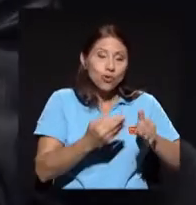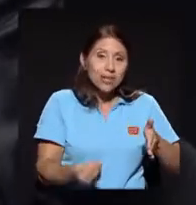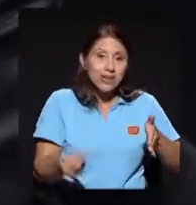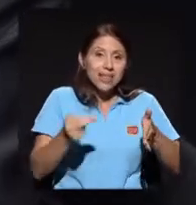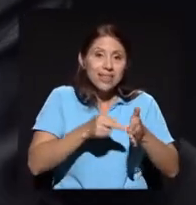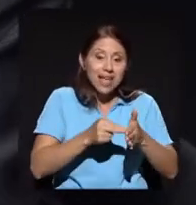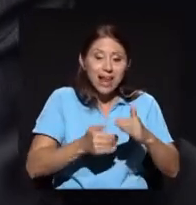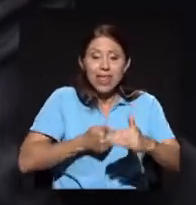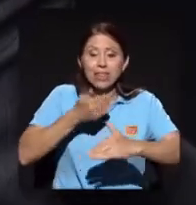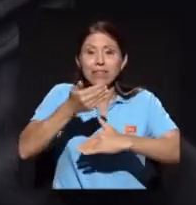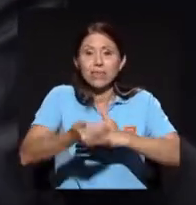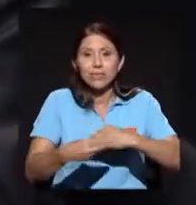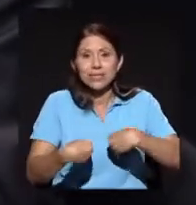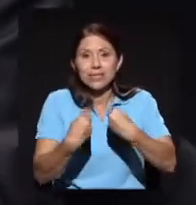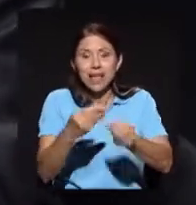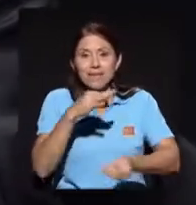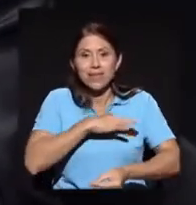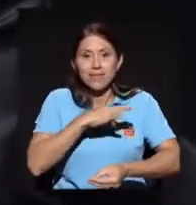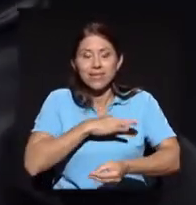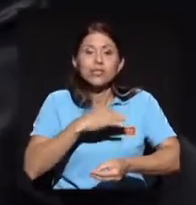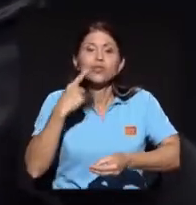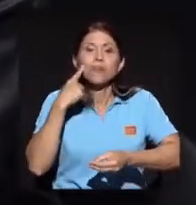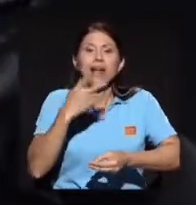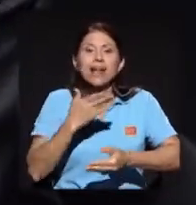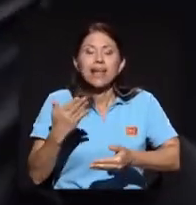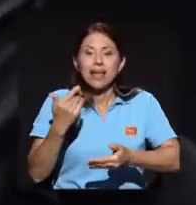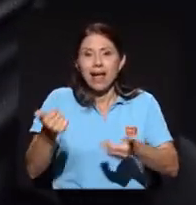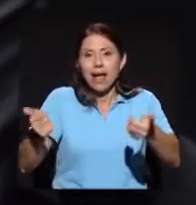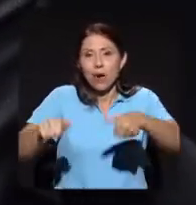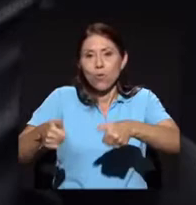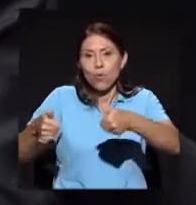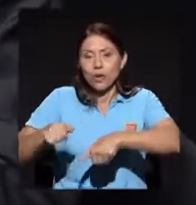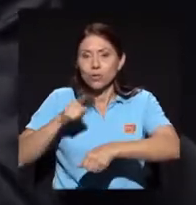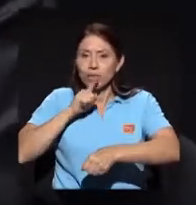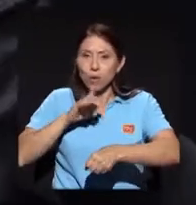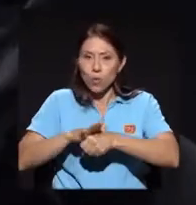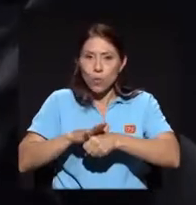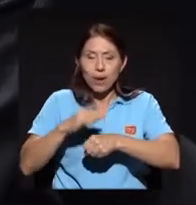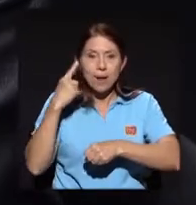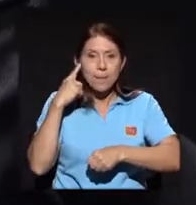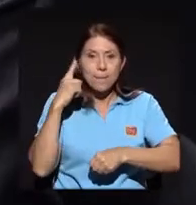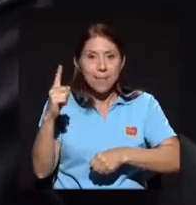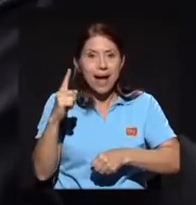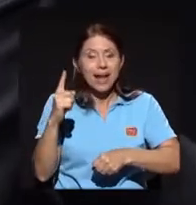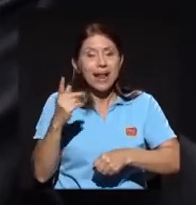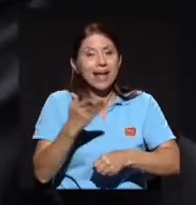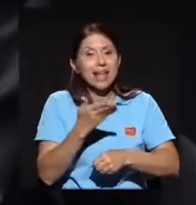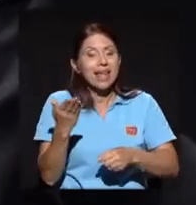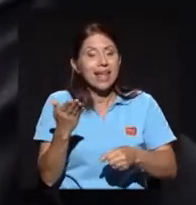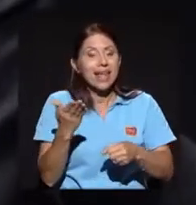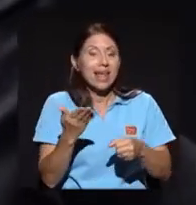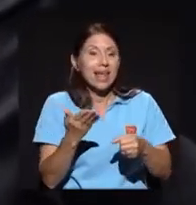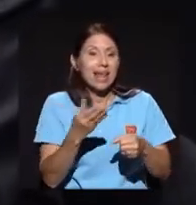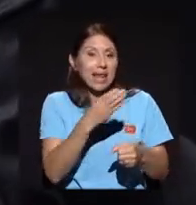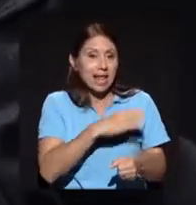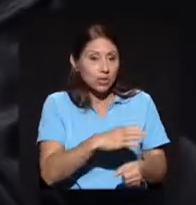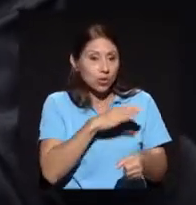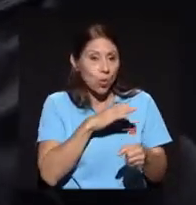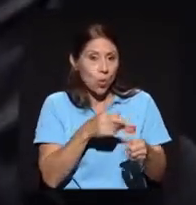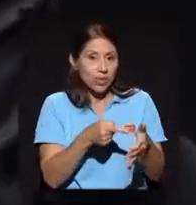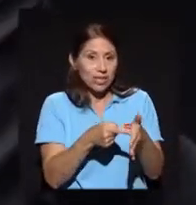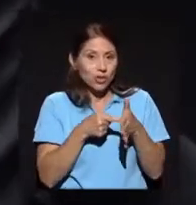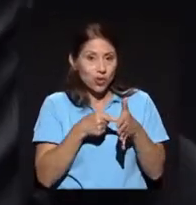para que los acuerdos se cumplan para que las condiciones que se generan de confianza